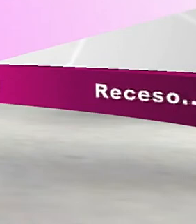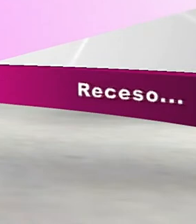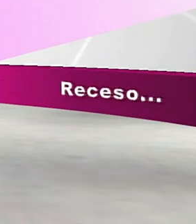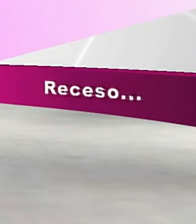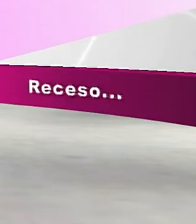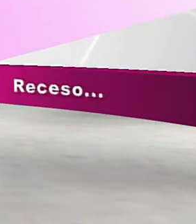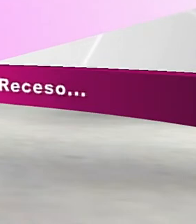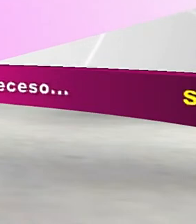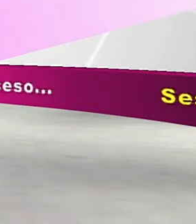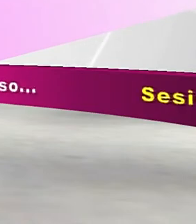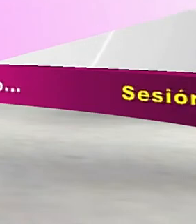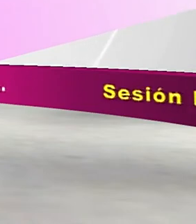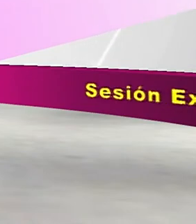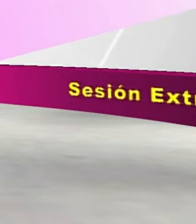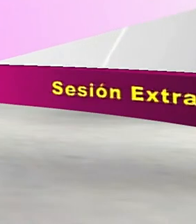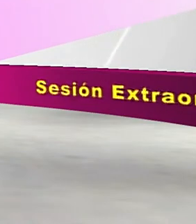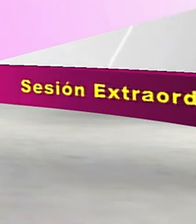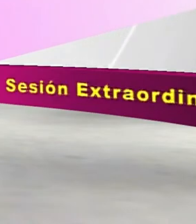aquí